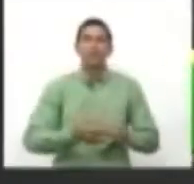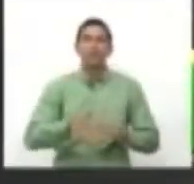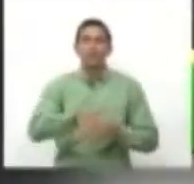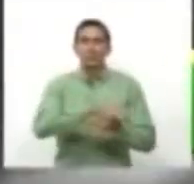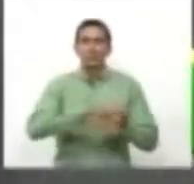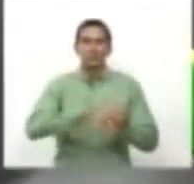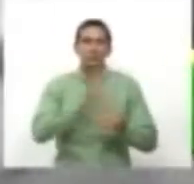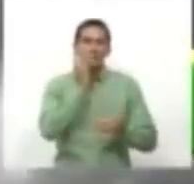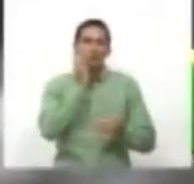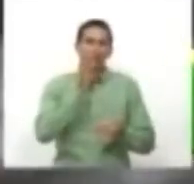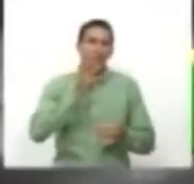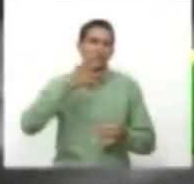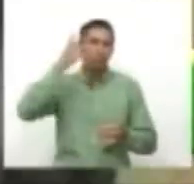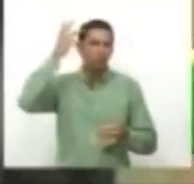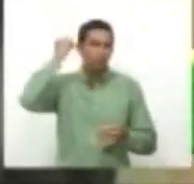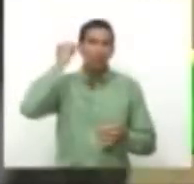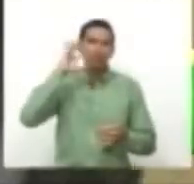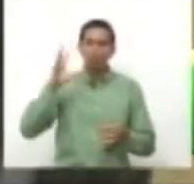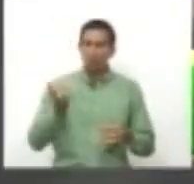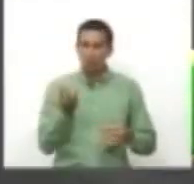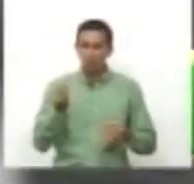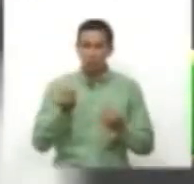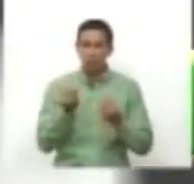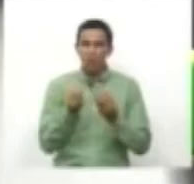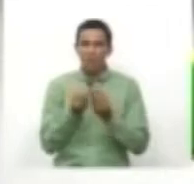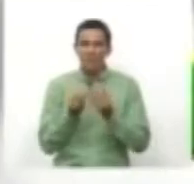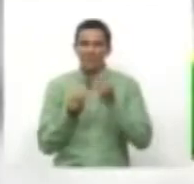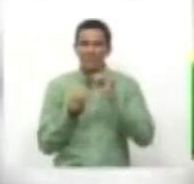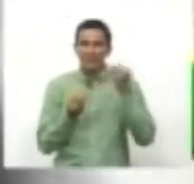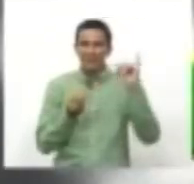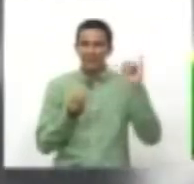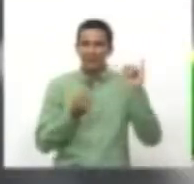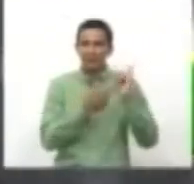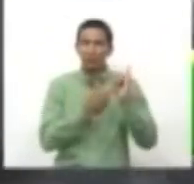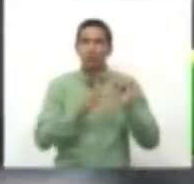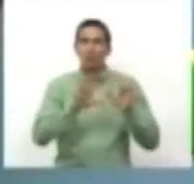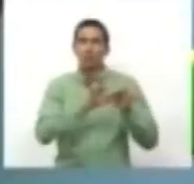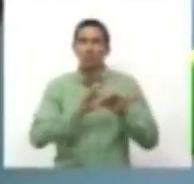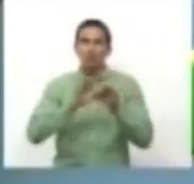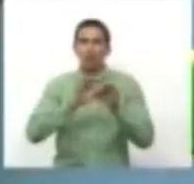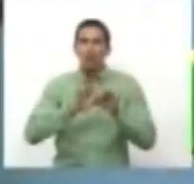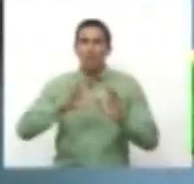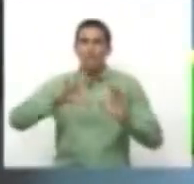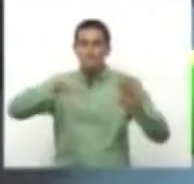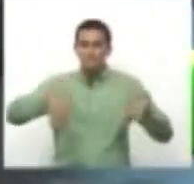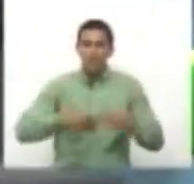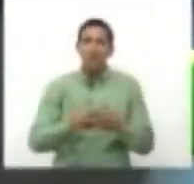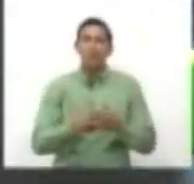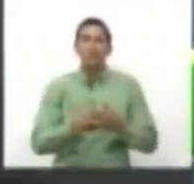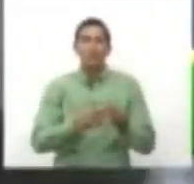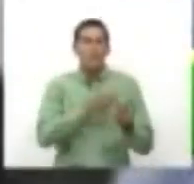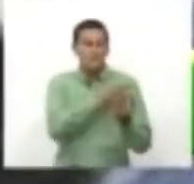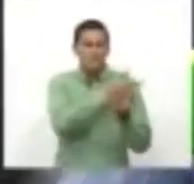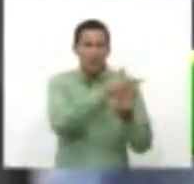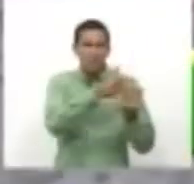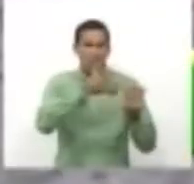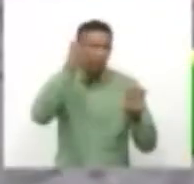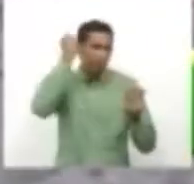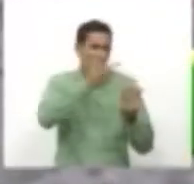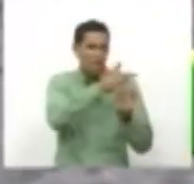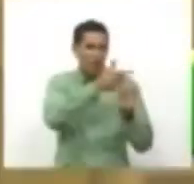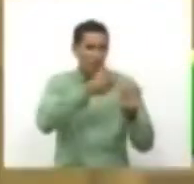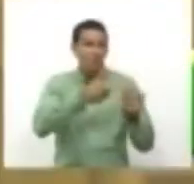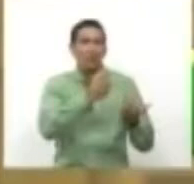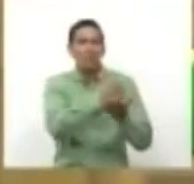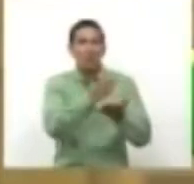del exterminio del izquierdista partido Unión Patriótica, donde más de 5.000 de sus miembros fueron perseguidos y asesinados.